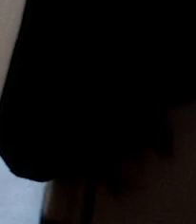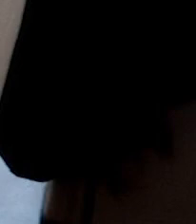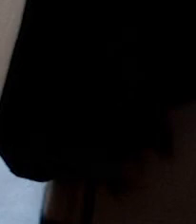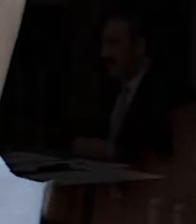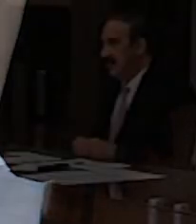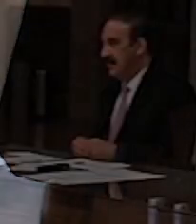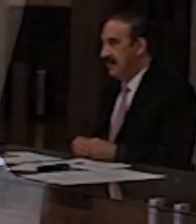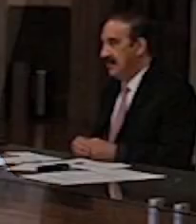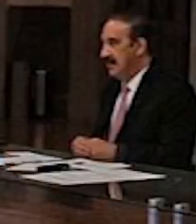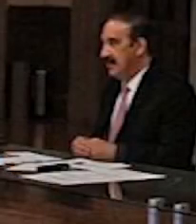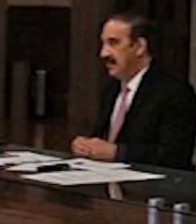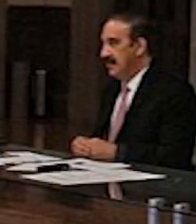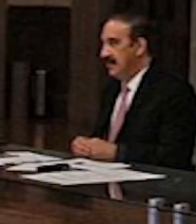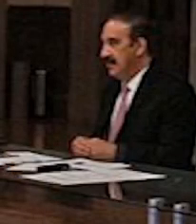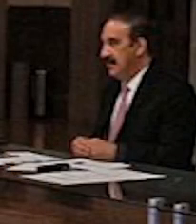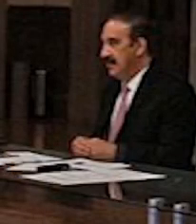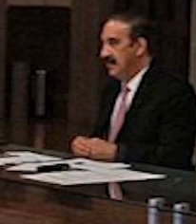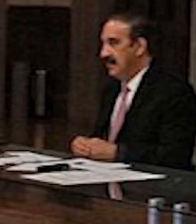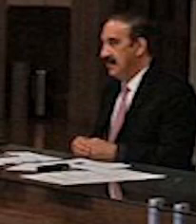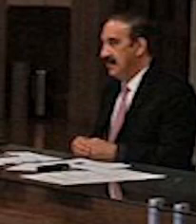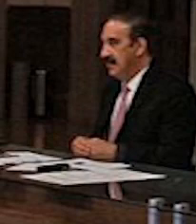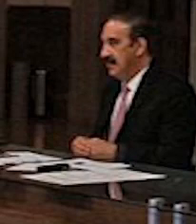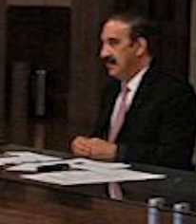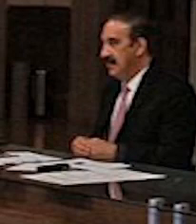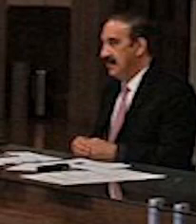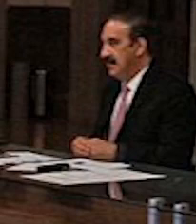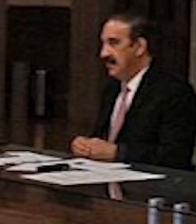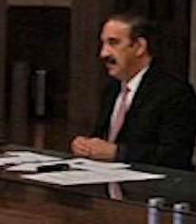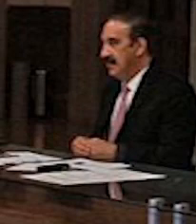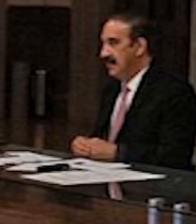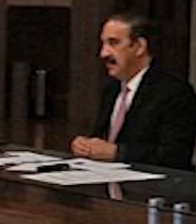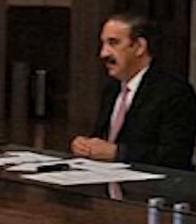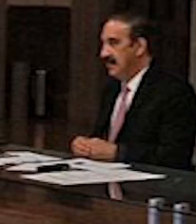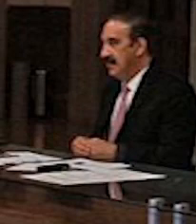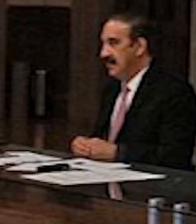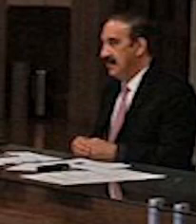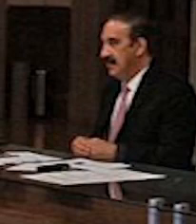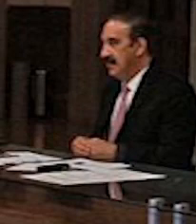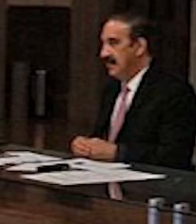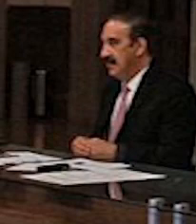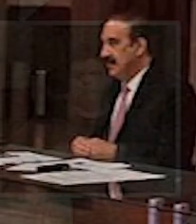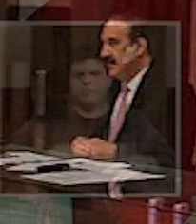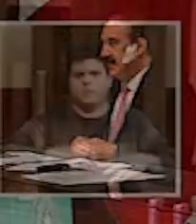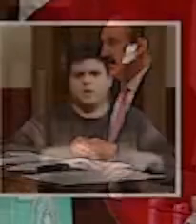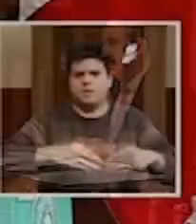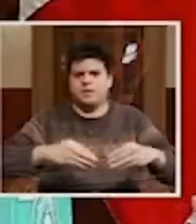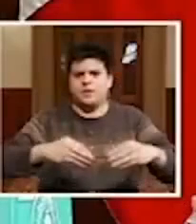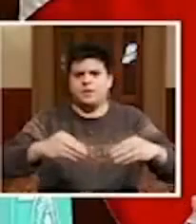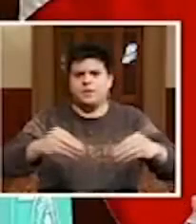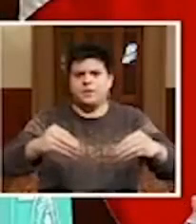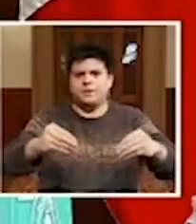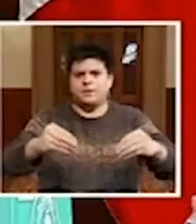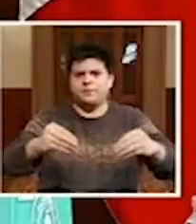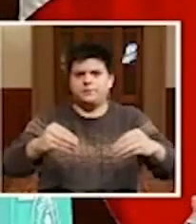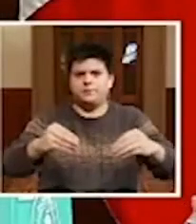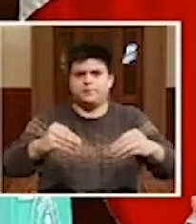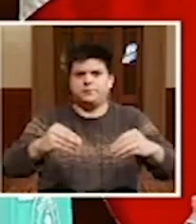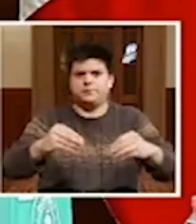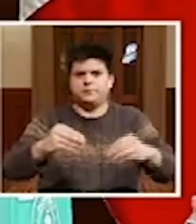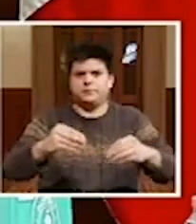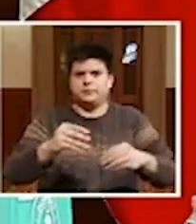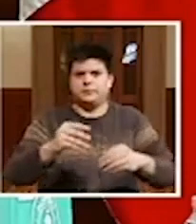una muestra con el genoma viral prácticamente con la homología. Tiene similitud en un 93.6%.